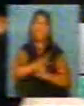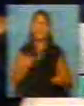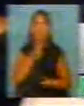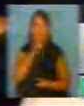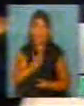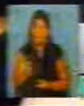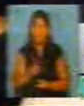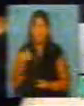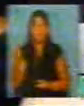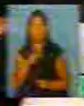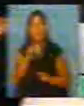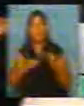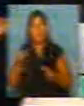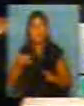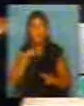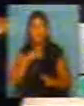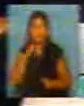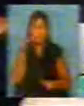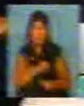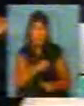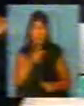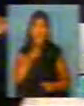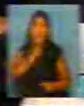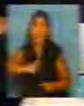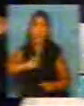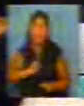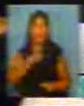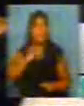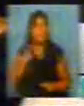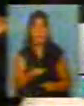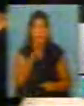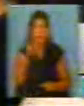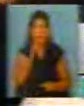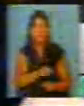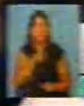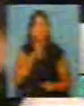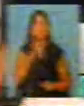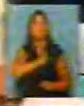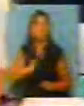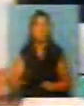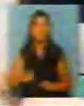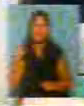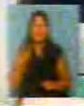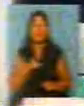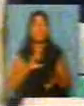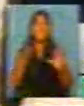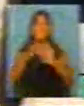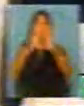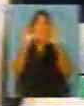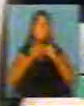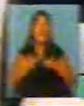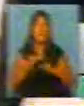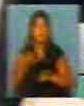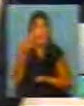Porque no está bien la violencia, porque tenemos que abrazar la paz que hemos recuperado, más allá de grupos